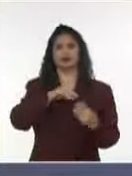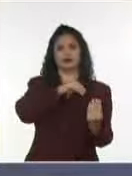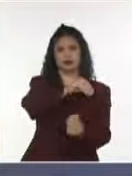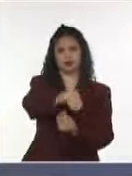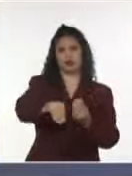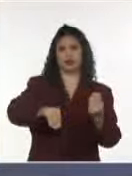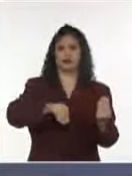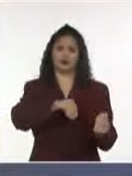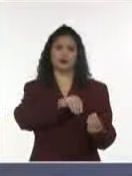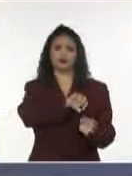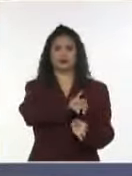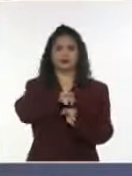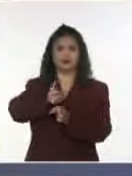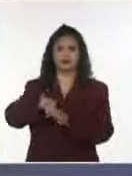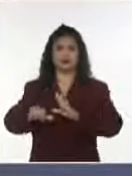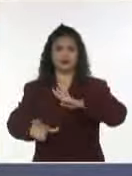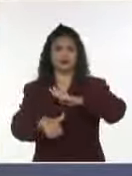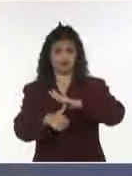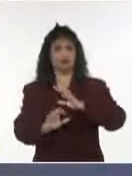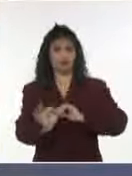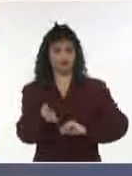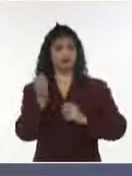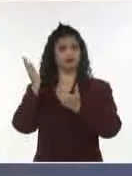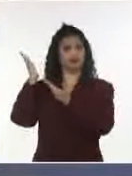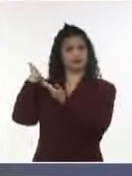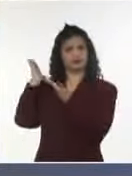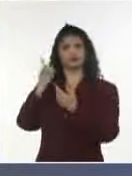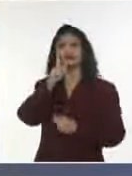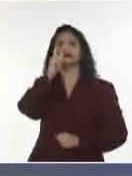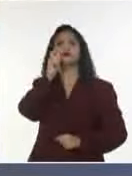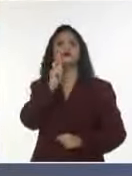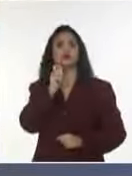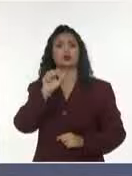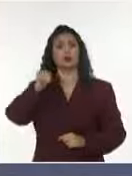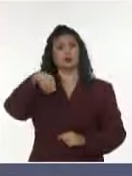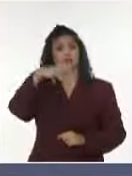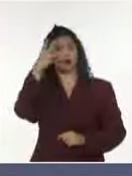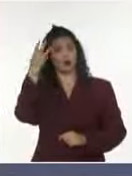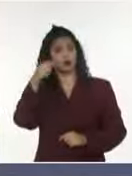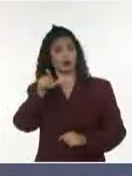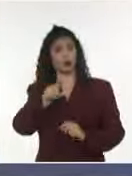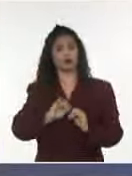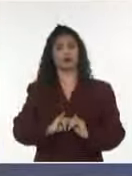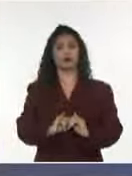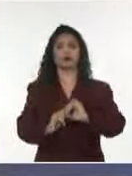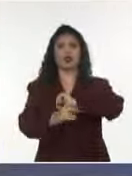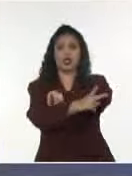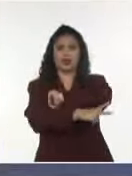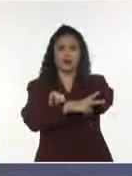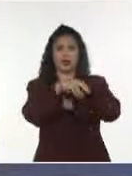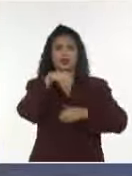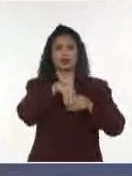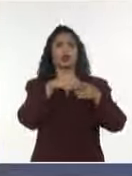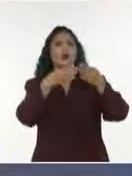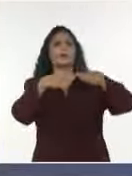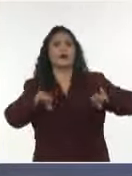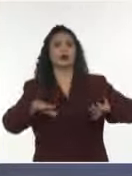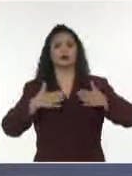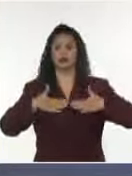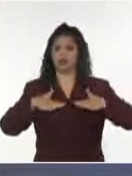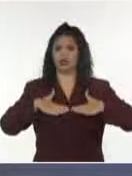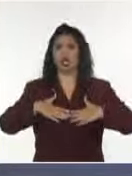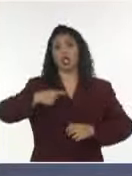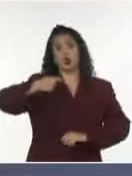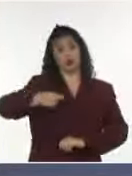El presidente reelecto de Venezuela, Nicolás Maduro, afirmó en la madrugada de este lunes que en su país va a haber paz, estabilidad y justicia tras